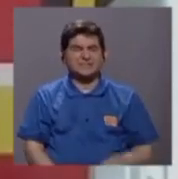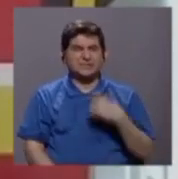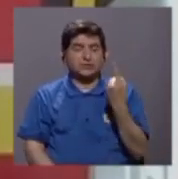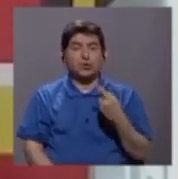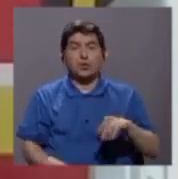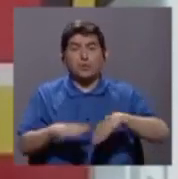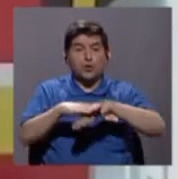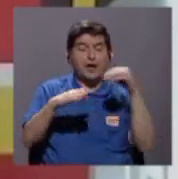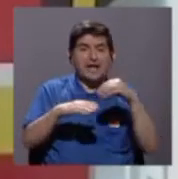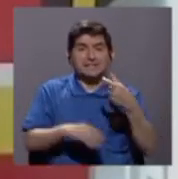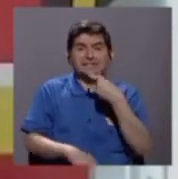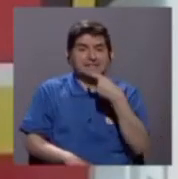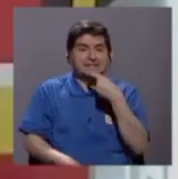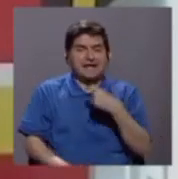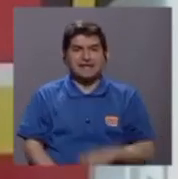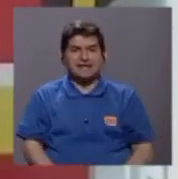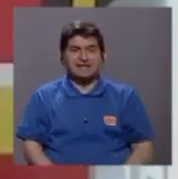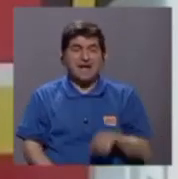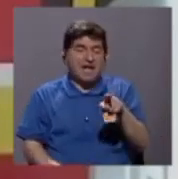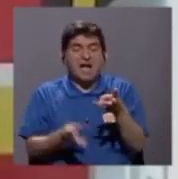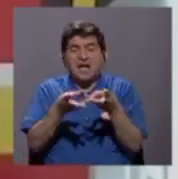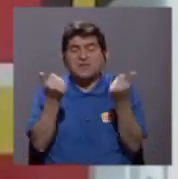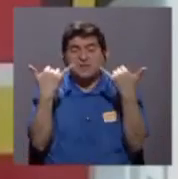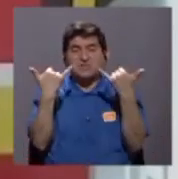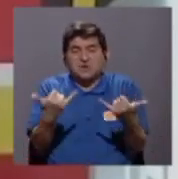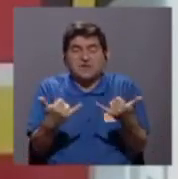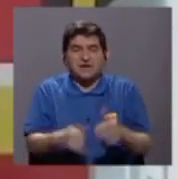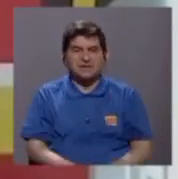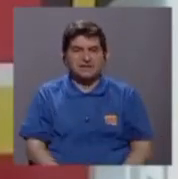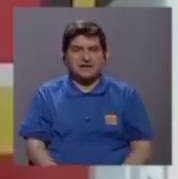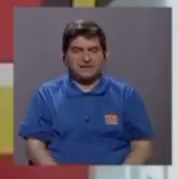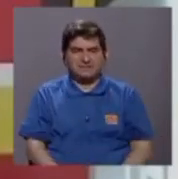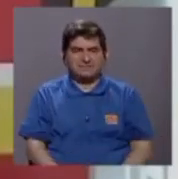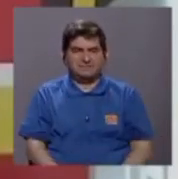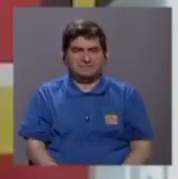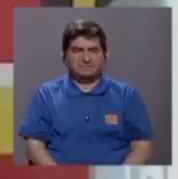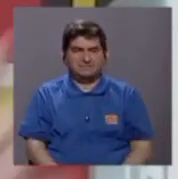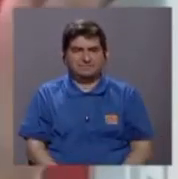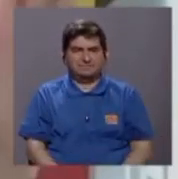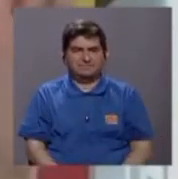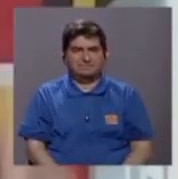Brexit, resolver Brexit y resolver COVID, ¿no?